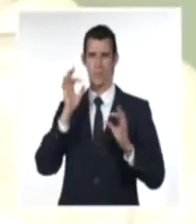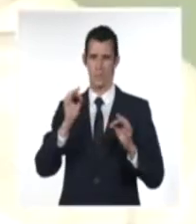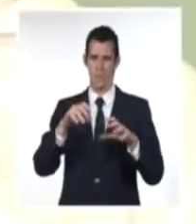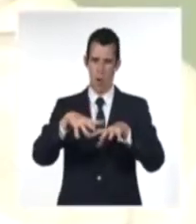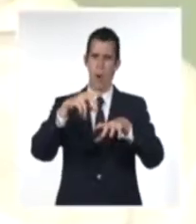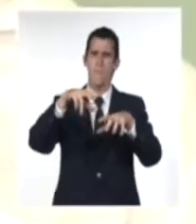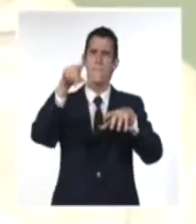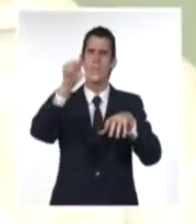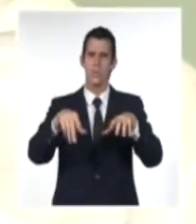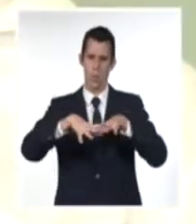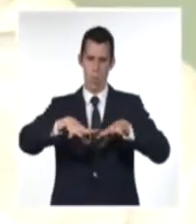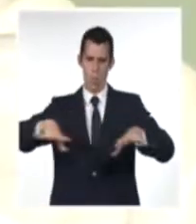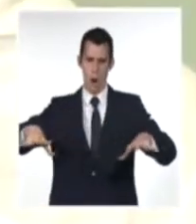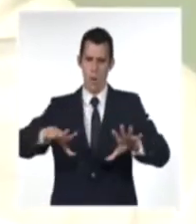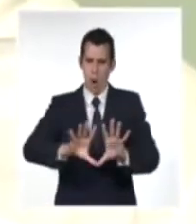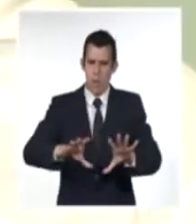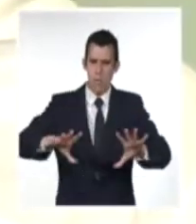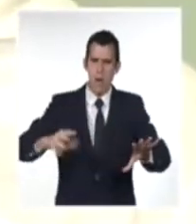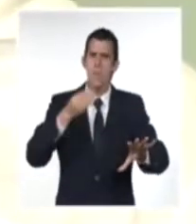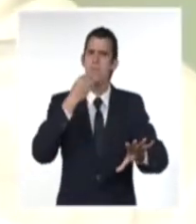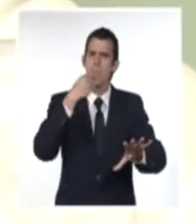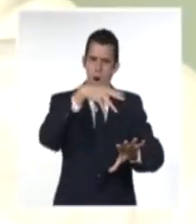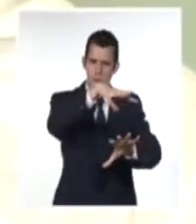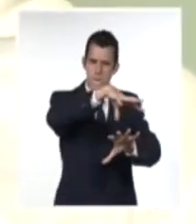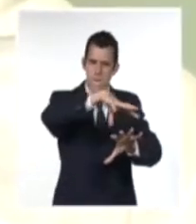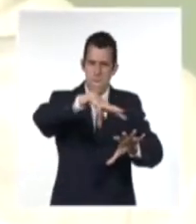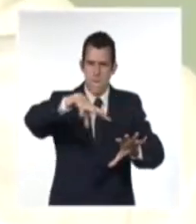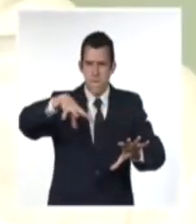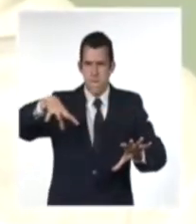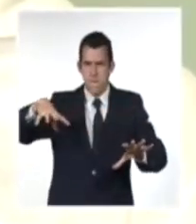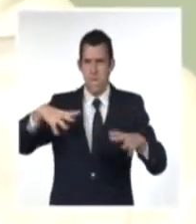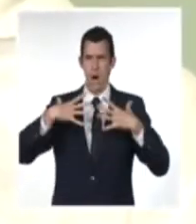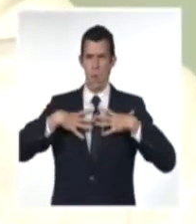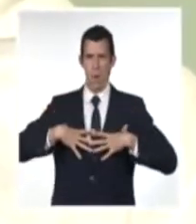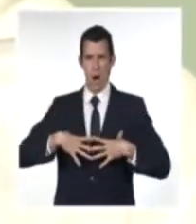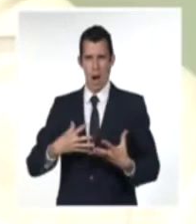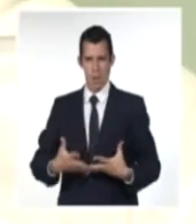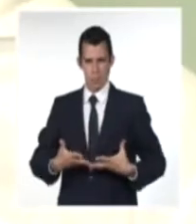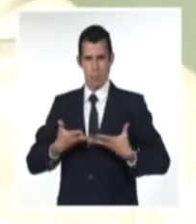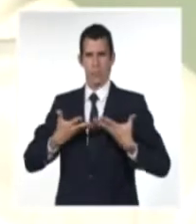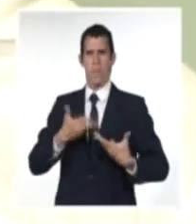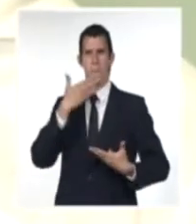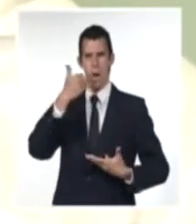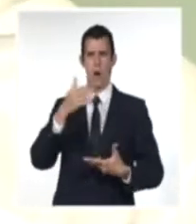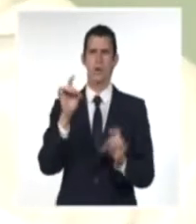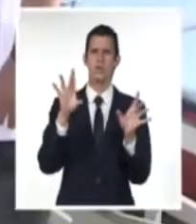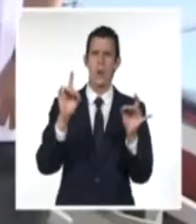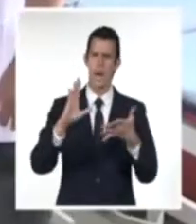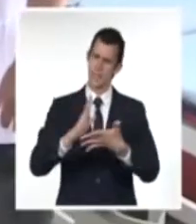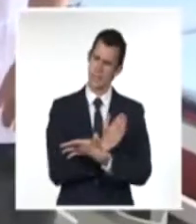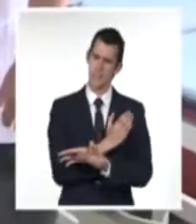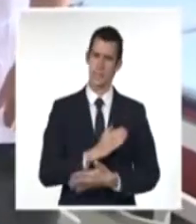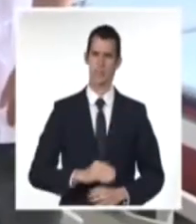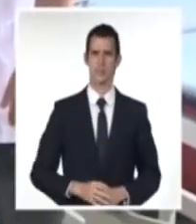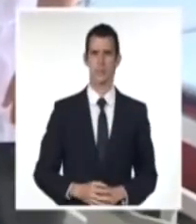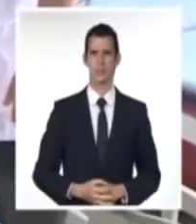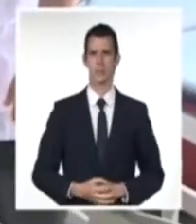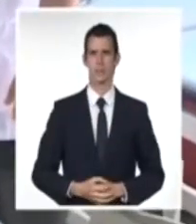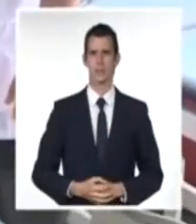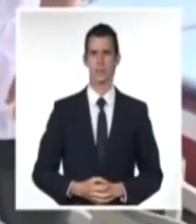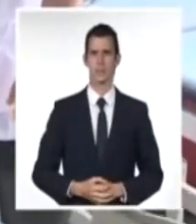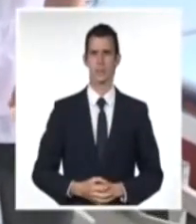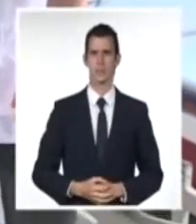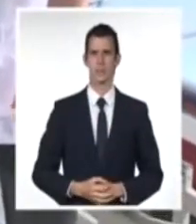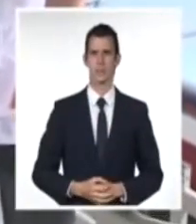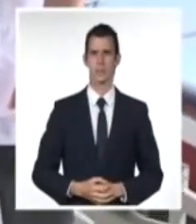con fines terapéuticos para que el paciente se reintegre en la vida diaria, aliviando el dolor e incluso curando todo tipo de dolencia. La atención